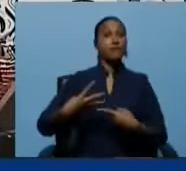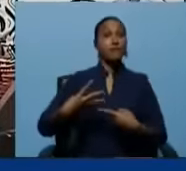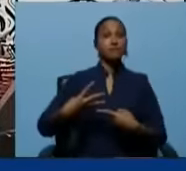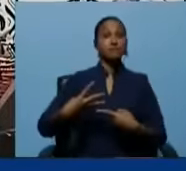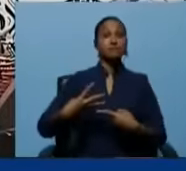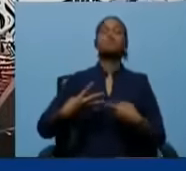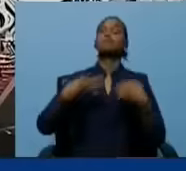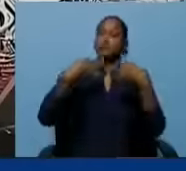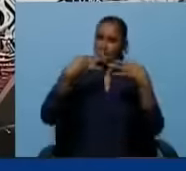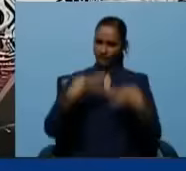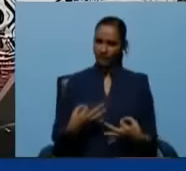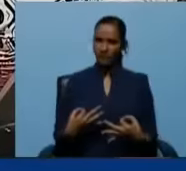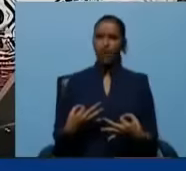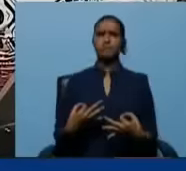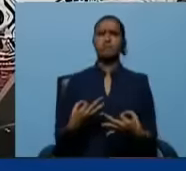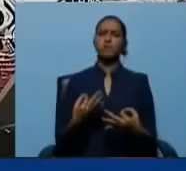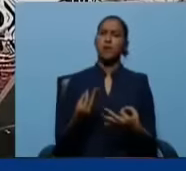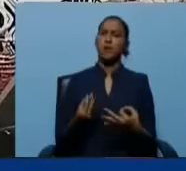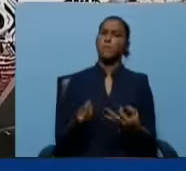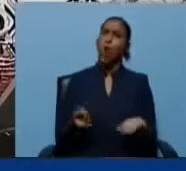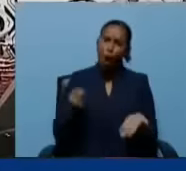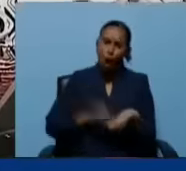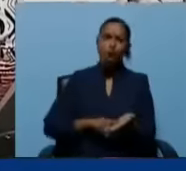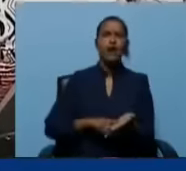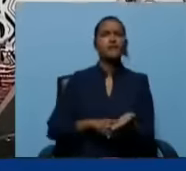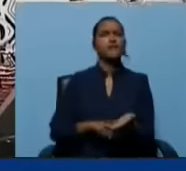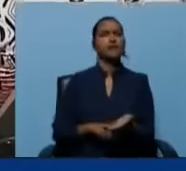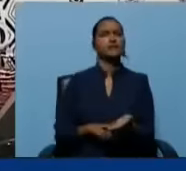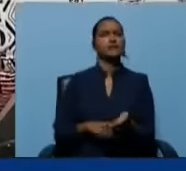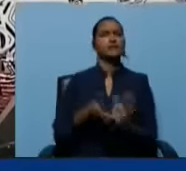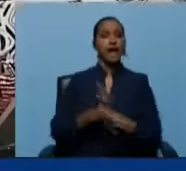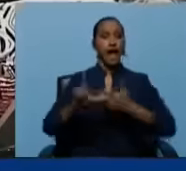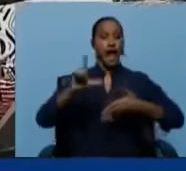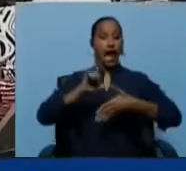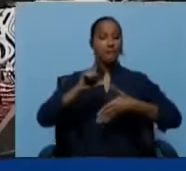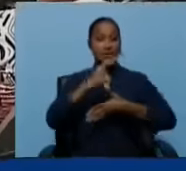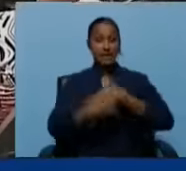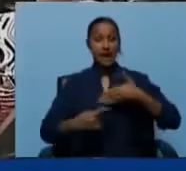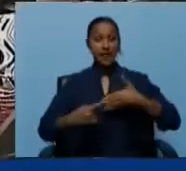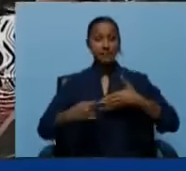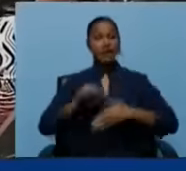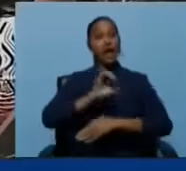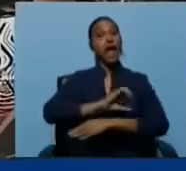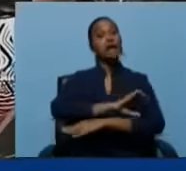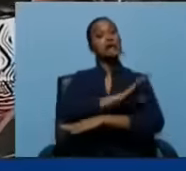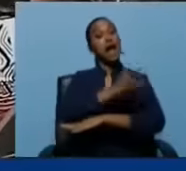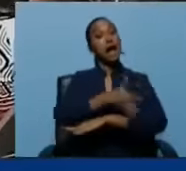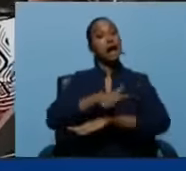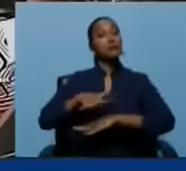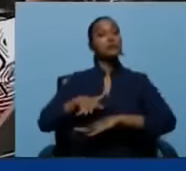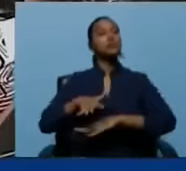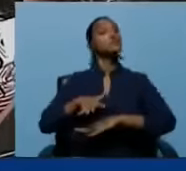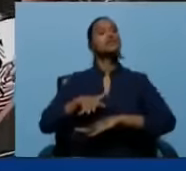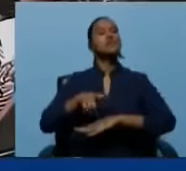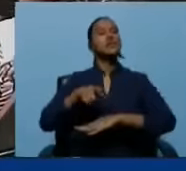Reafirmamos una vez más que América Latina y el Caribe es una zona de